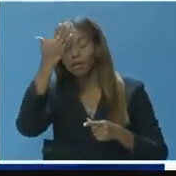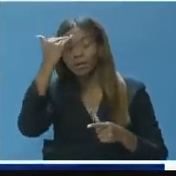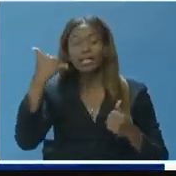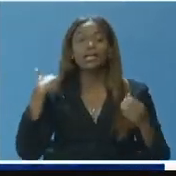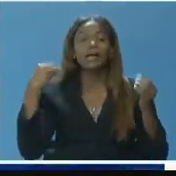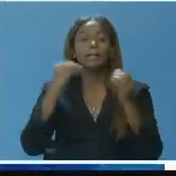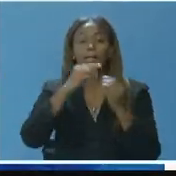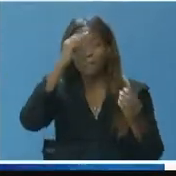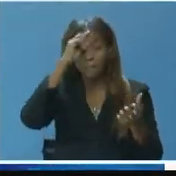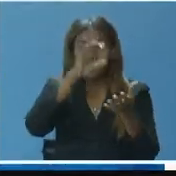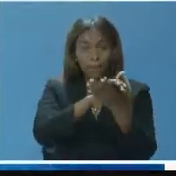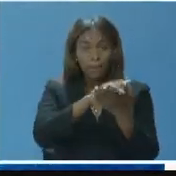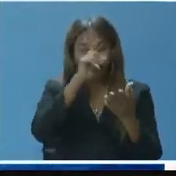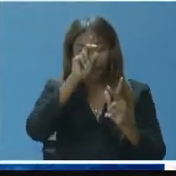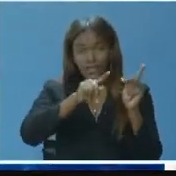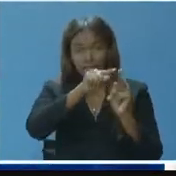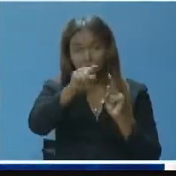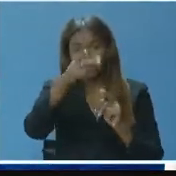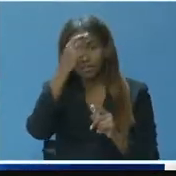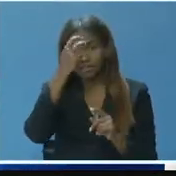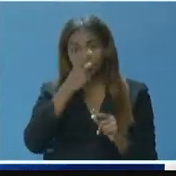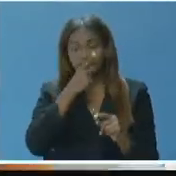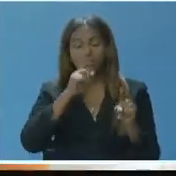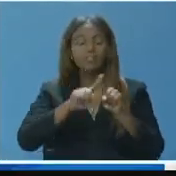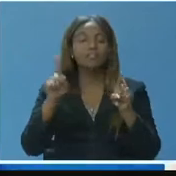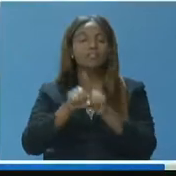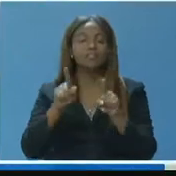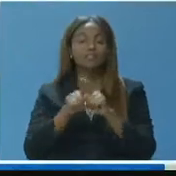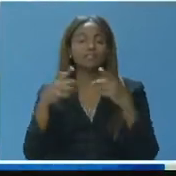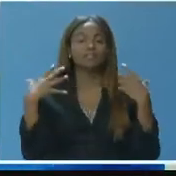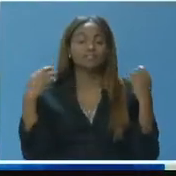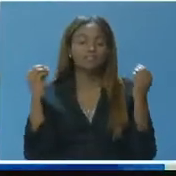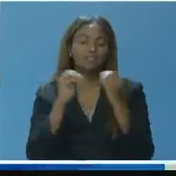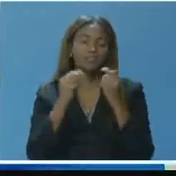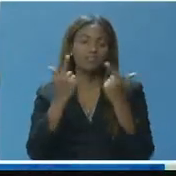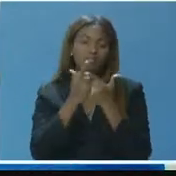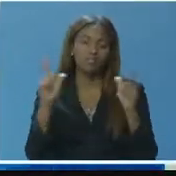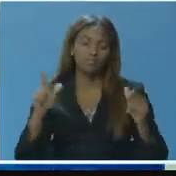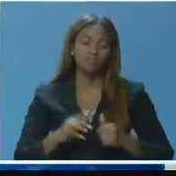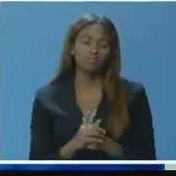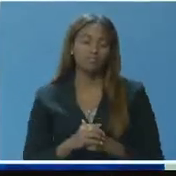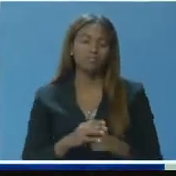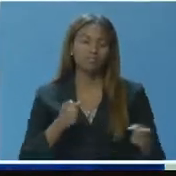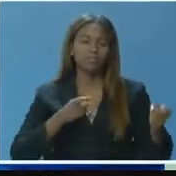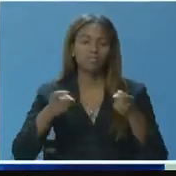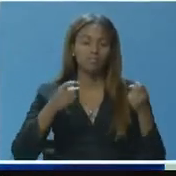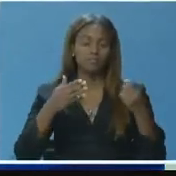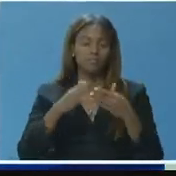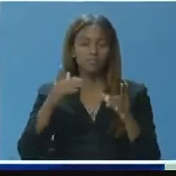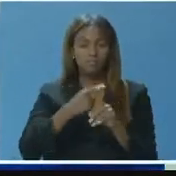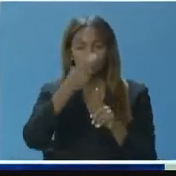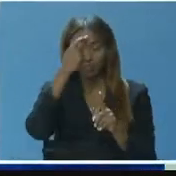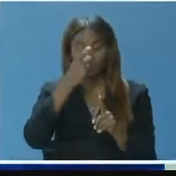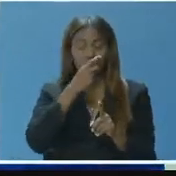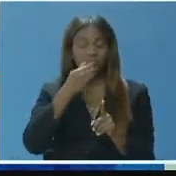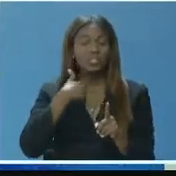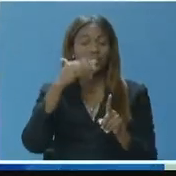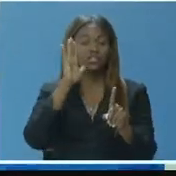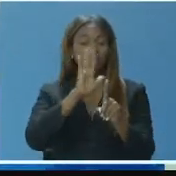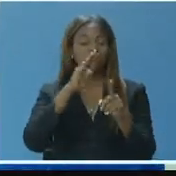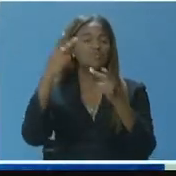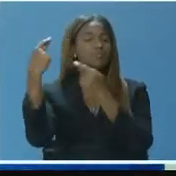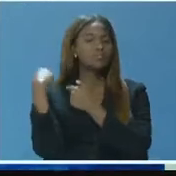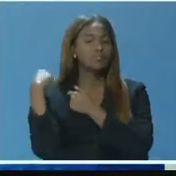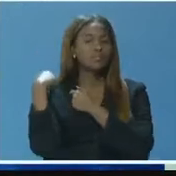ante la sociedad dominicana, pero también se fortalece la democracia. La Procuraduría General de la República tiene su responsabilidad de instrumentar